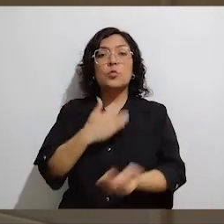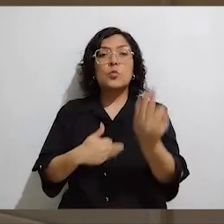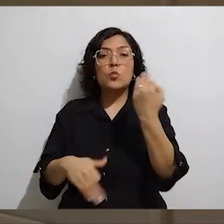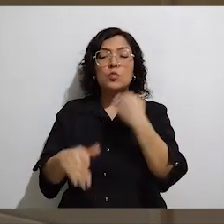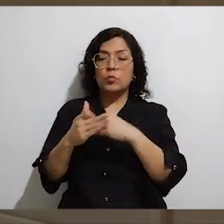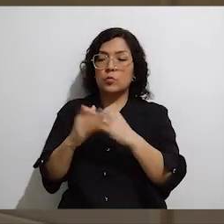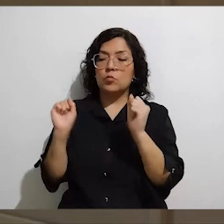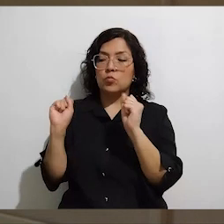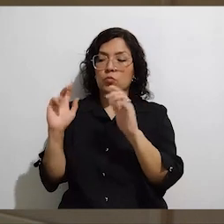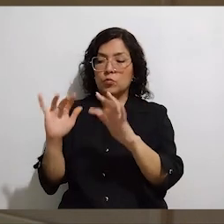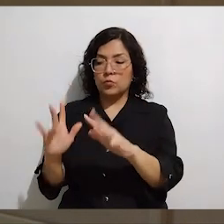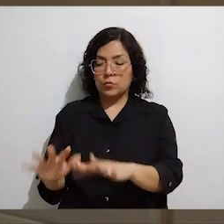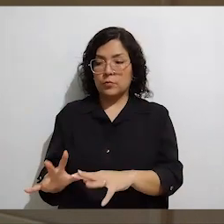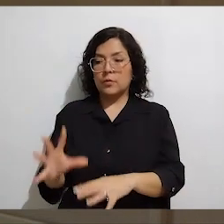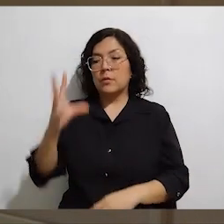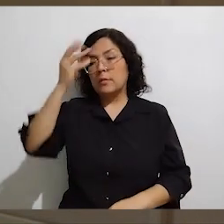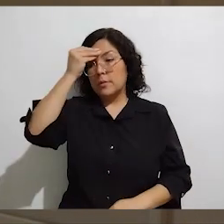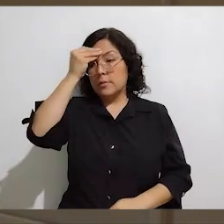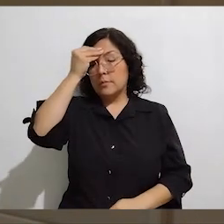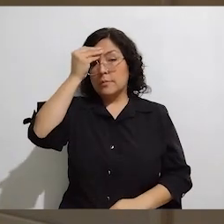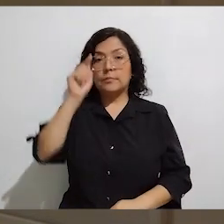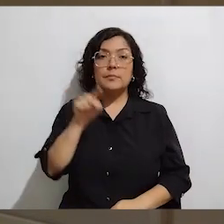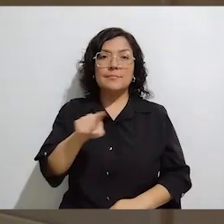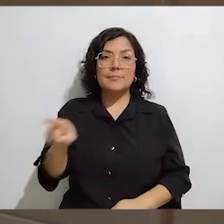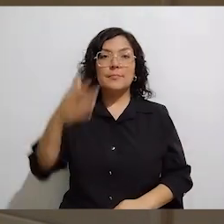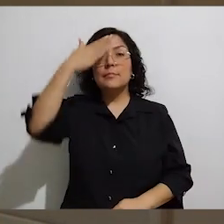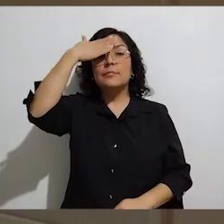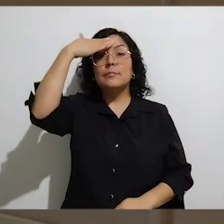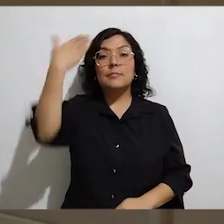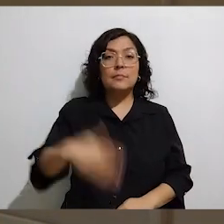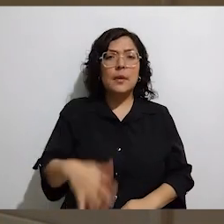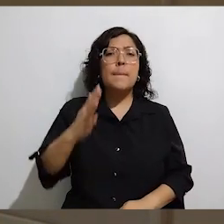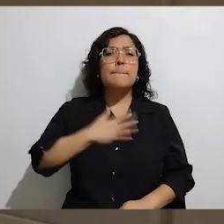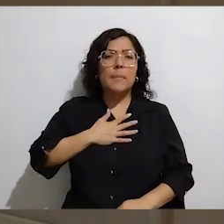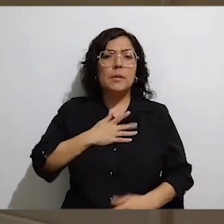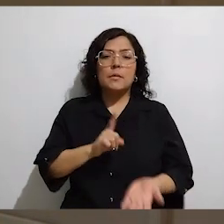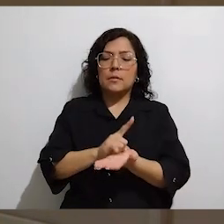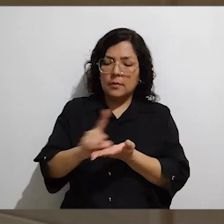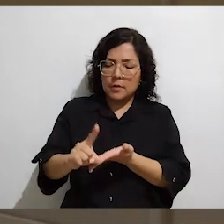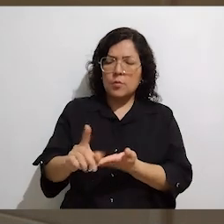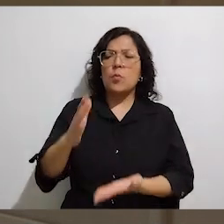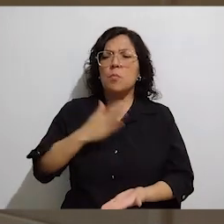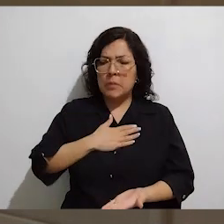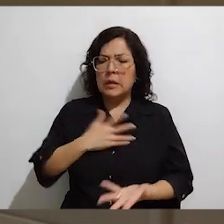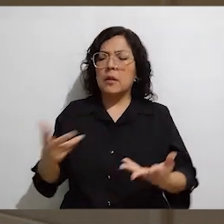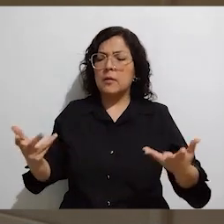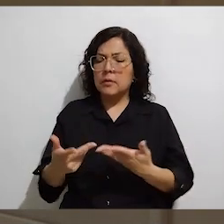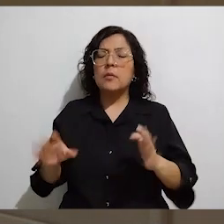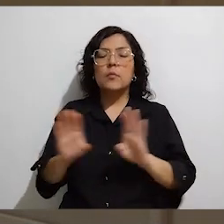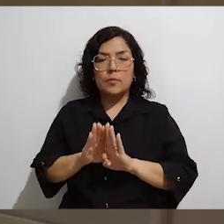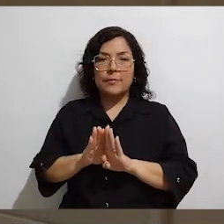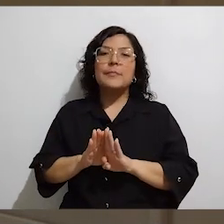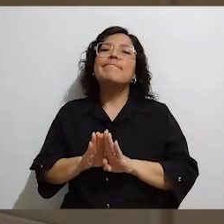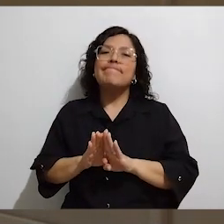audiencia pública, tenga también elementos que le permitan saber cuáles son sus derechos, cómo puede ejercerlos y de esta